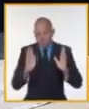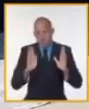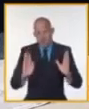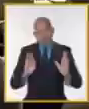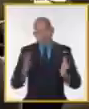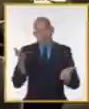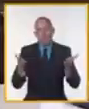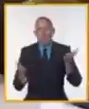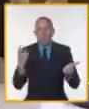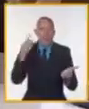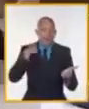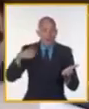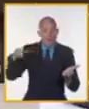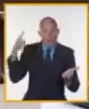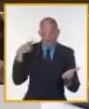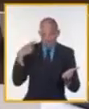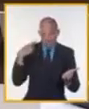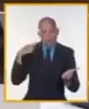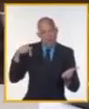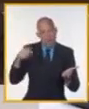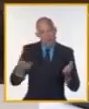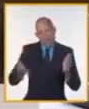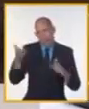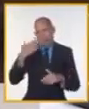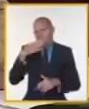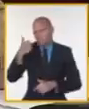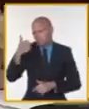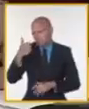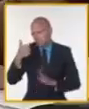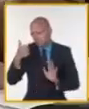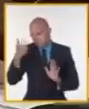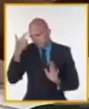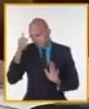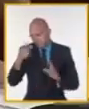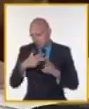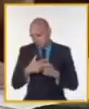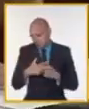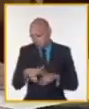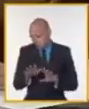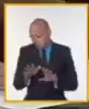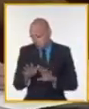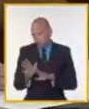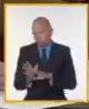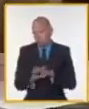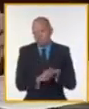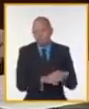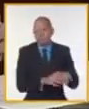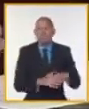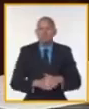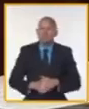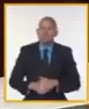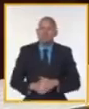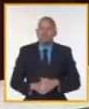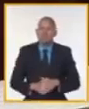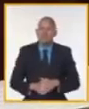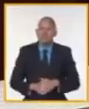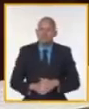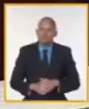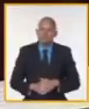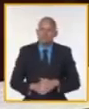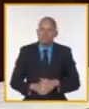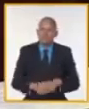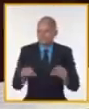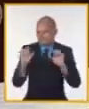al 2023. Me solicita la palabra el compañero Brochi. Si bien uno participa en los temas, ¿no?, la construcción de los temas, yo creo